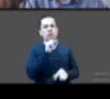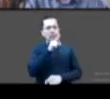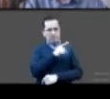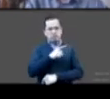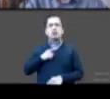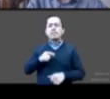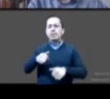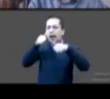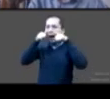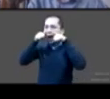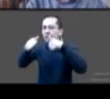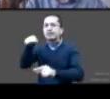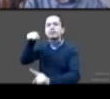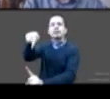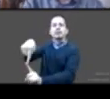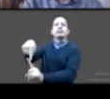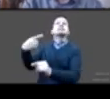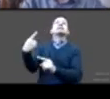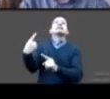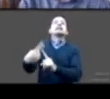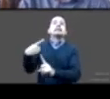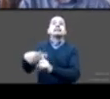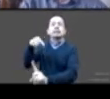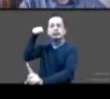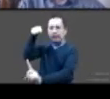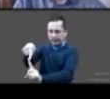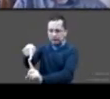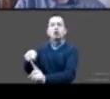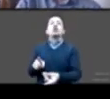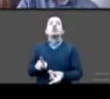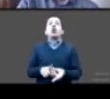¿Dónde está la víctima? Saber si la víctima